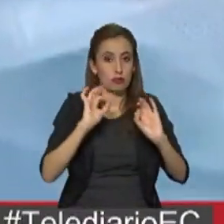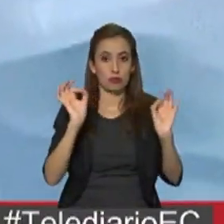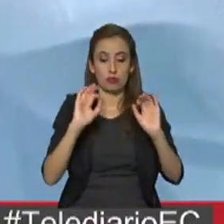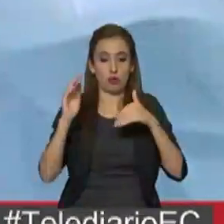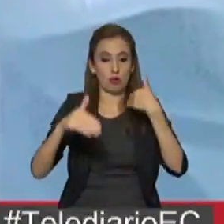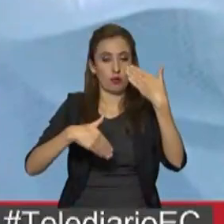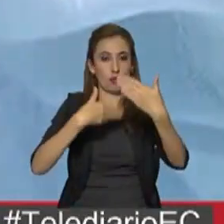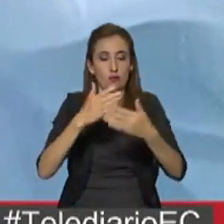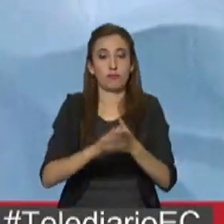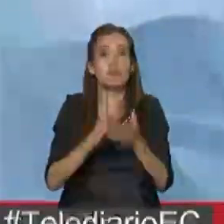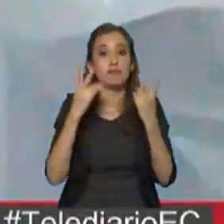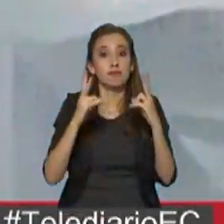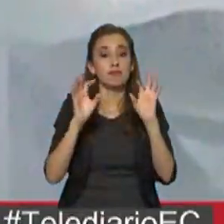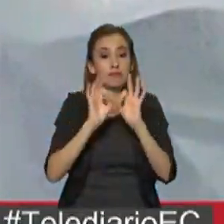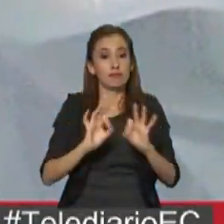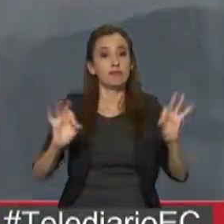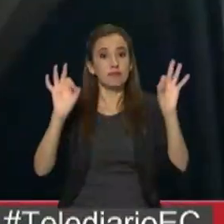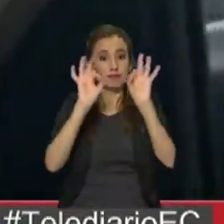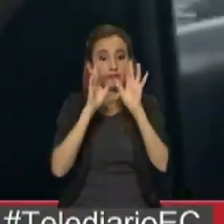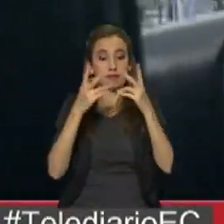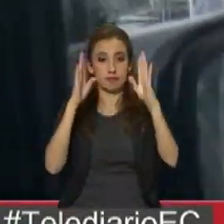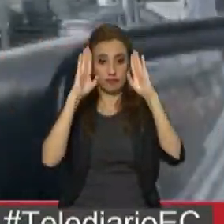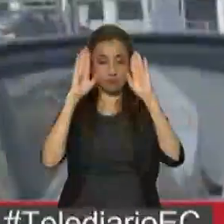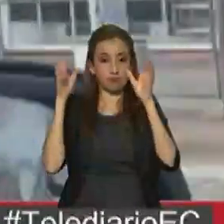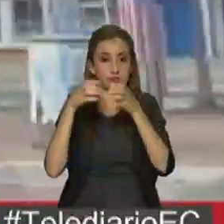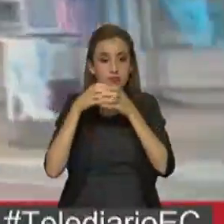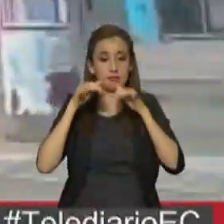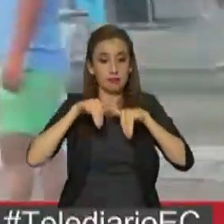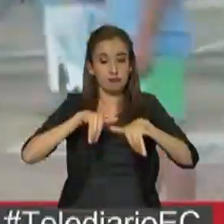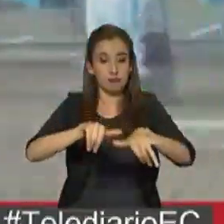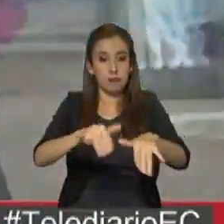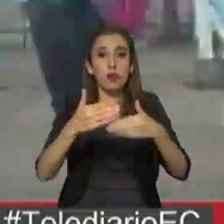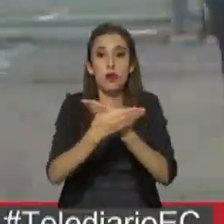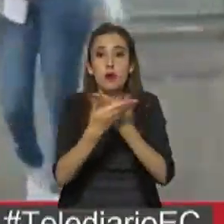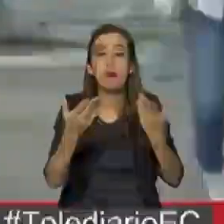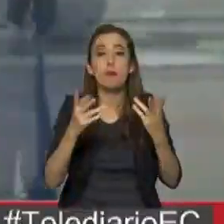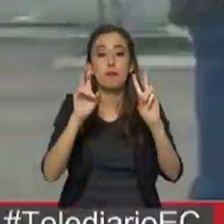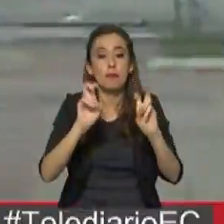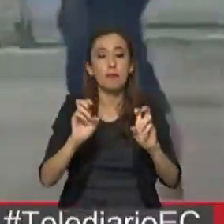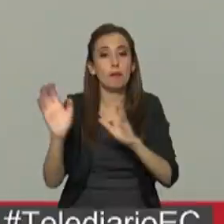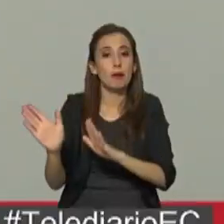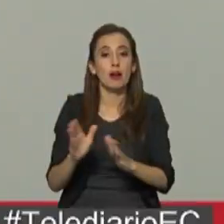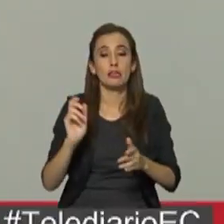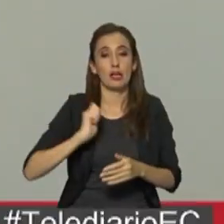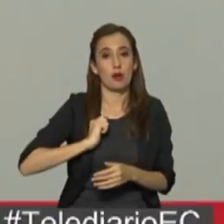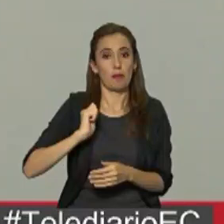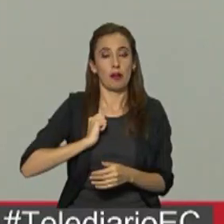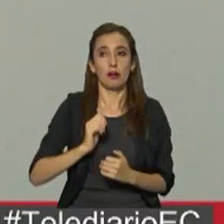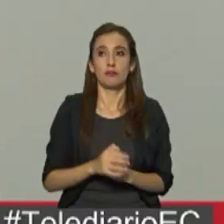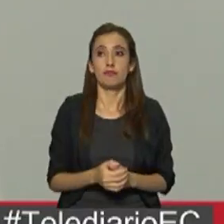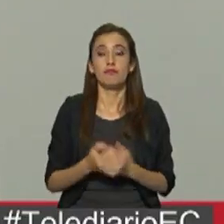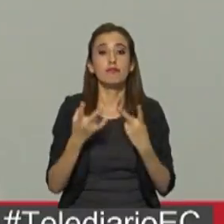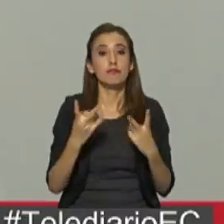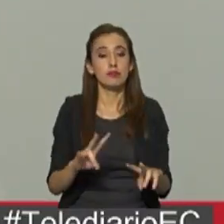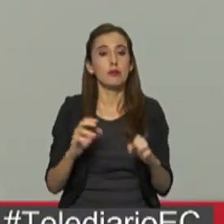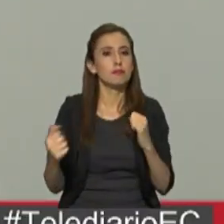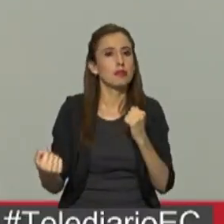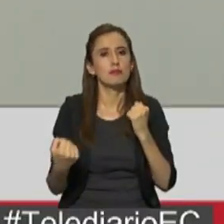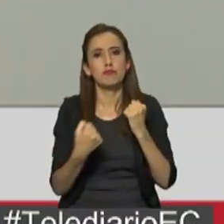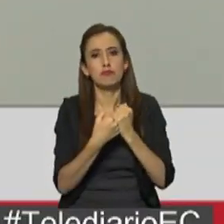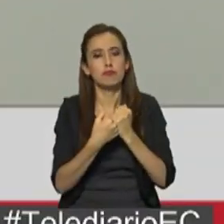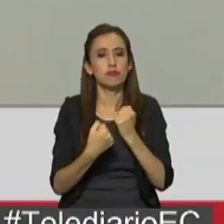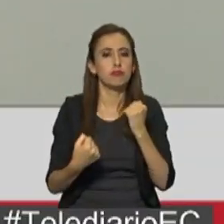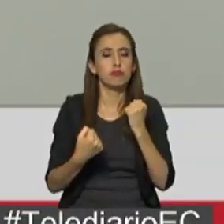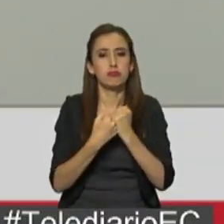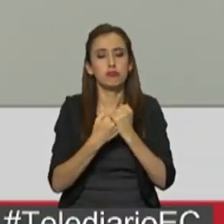corrupción y añade que la reducción no solamente debe ir encaminado del salario y también apoyo que bajemos el